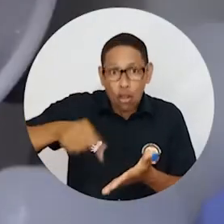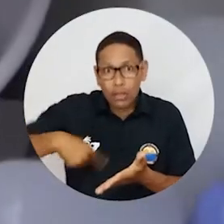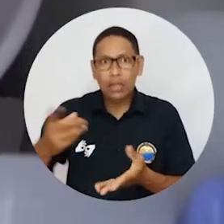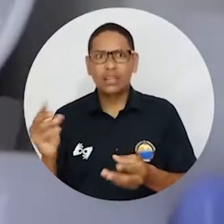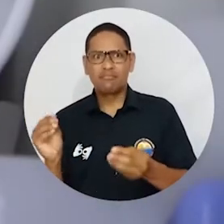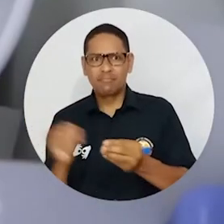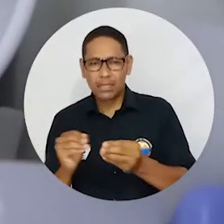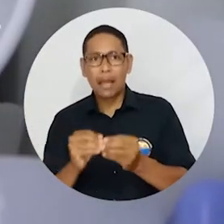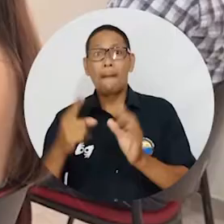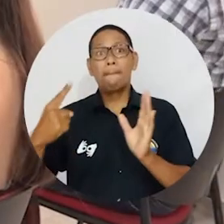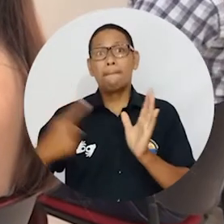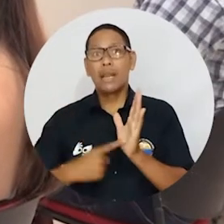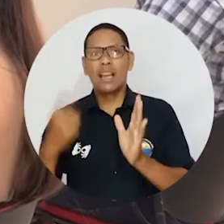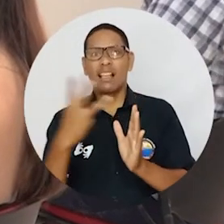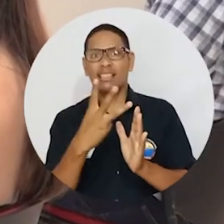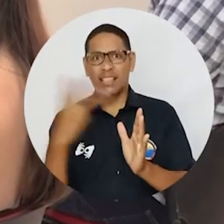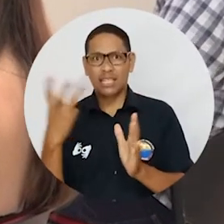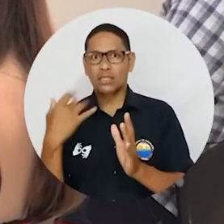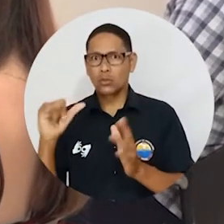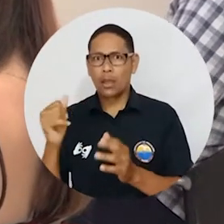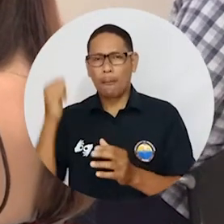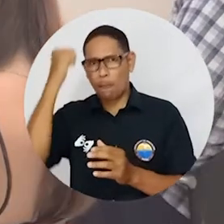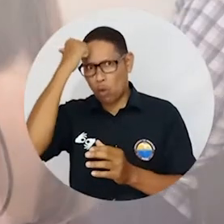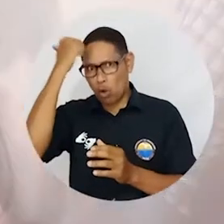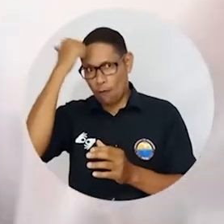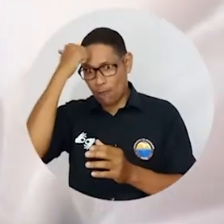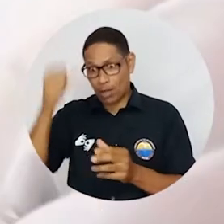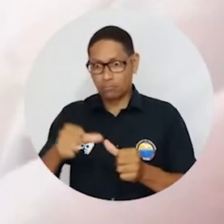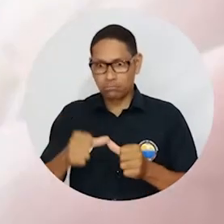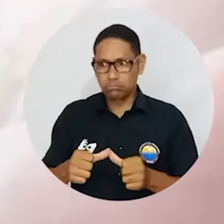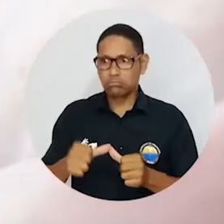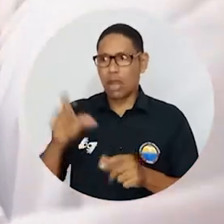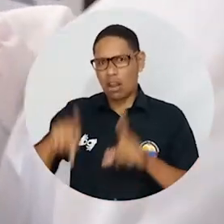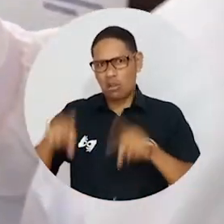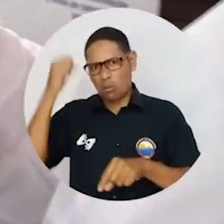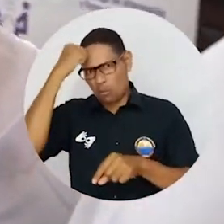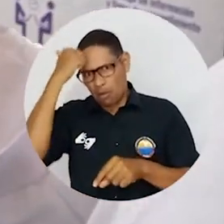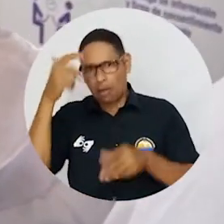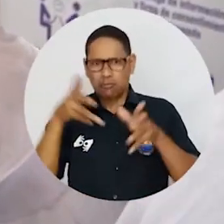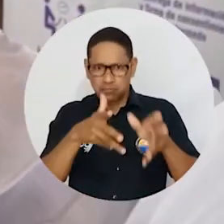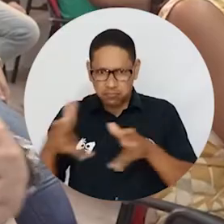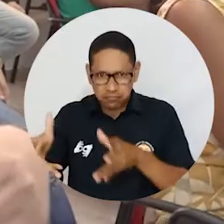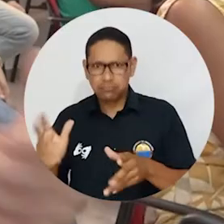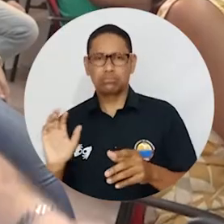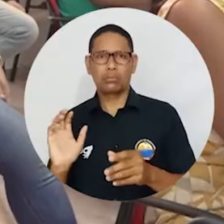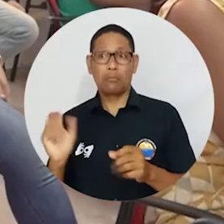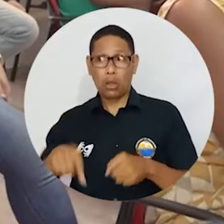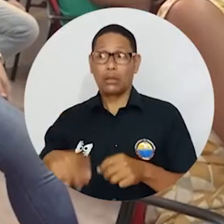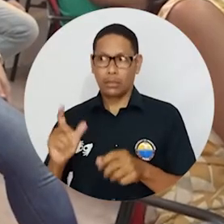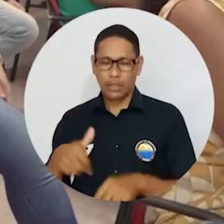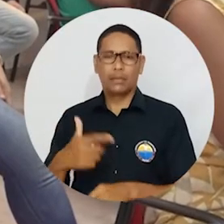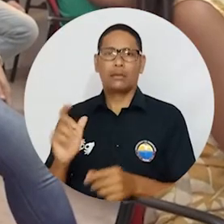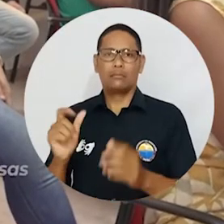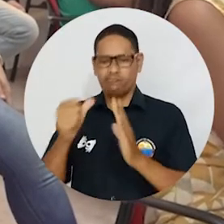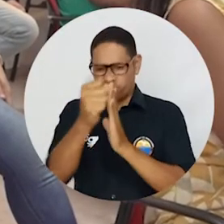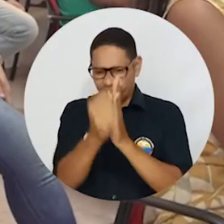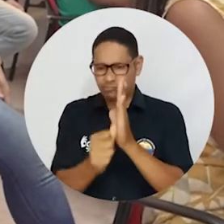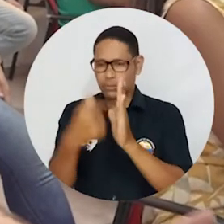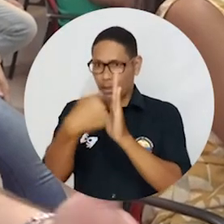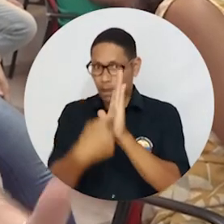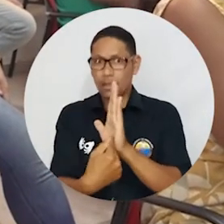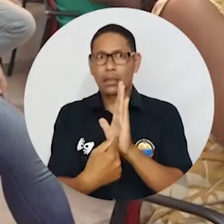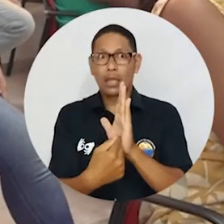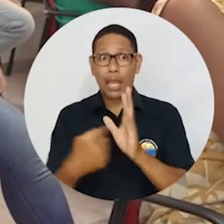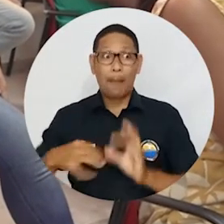Asimismo, 1.300 clasificados como docentes de planta, ocasionales y catedráticos. Un paso muy importante hacia lo que todos queremos y